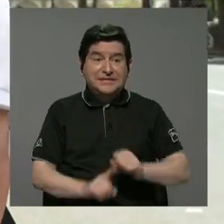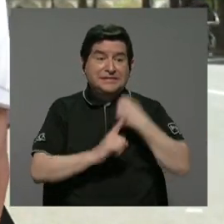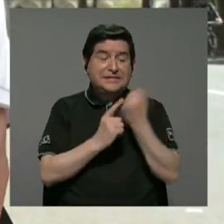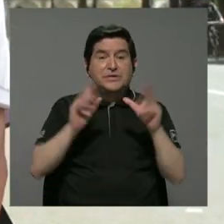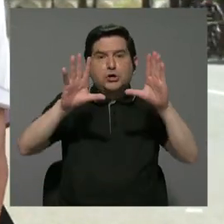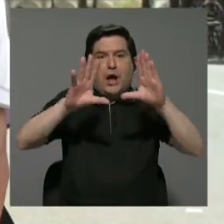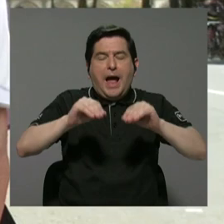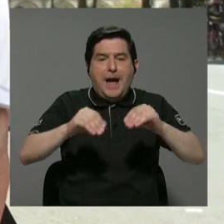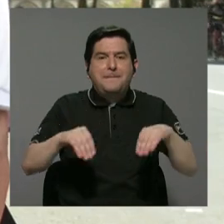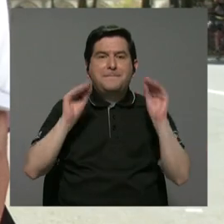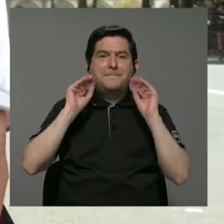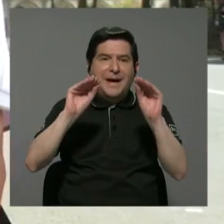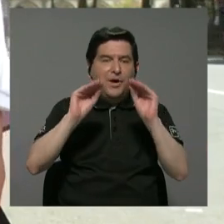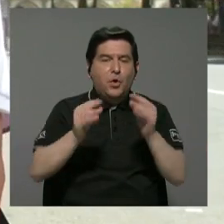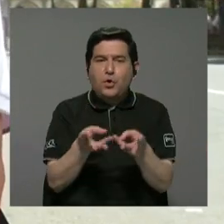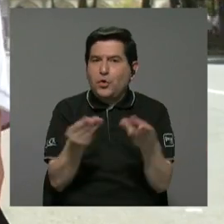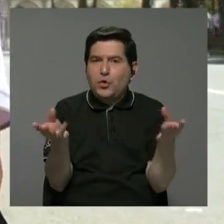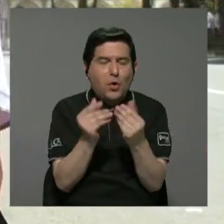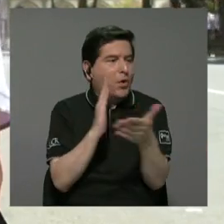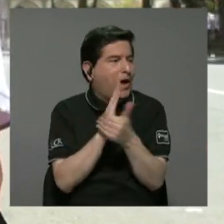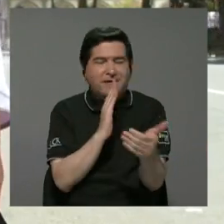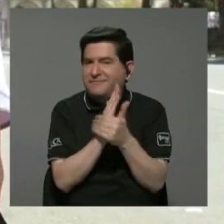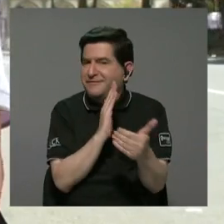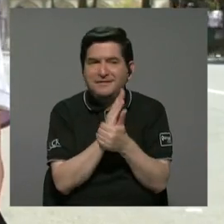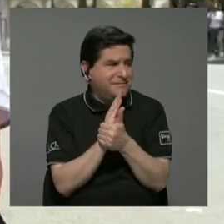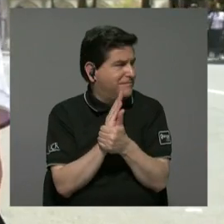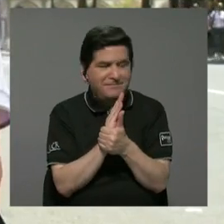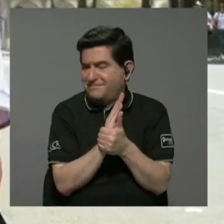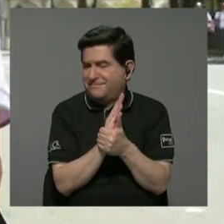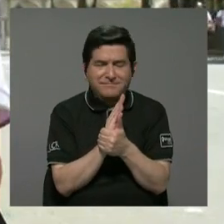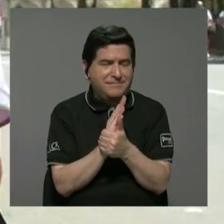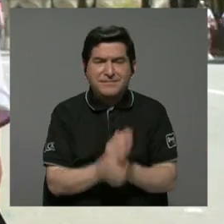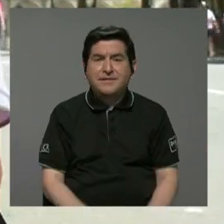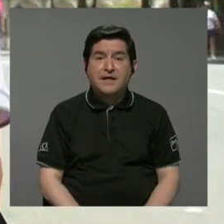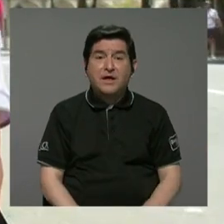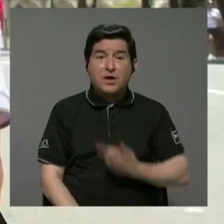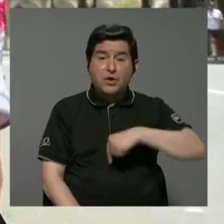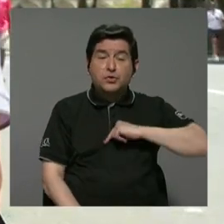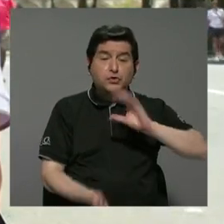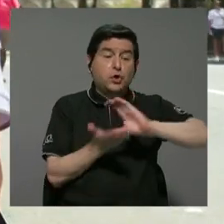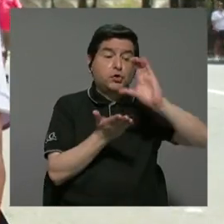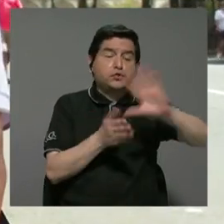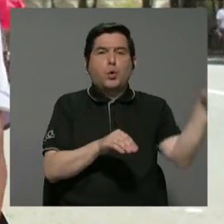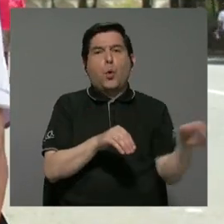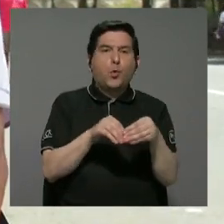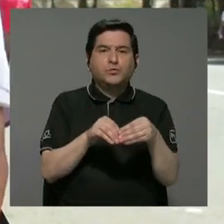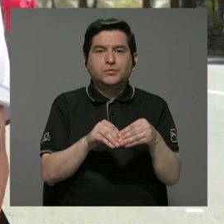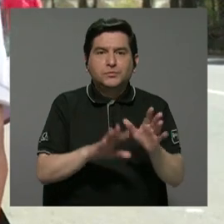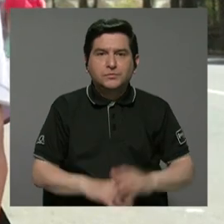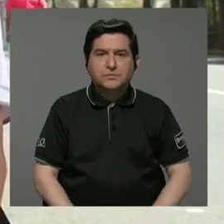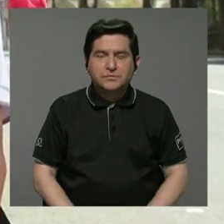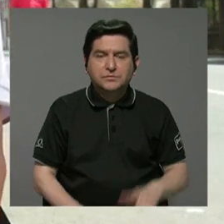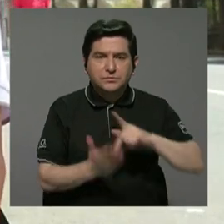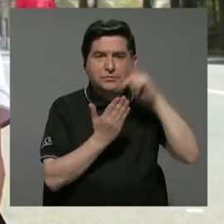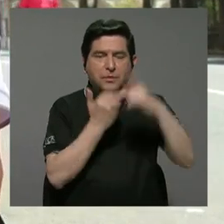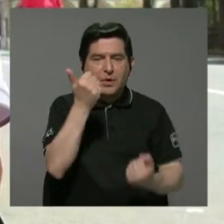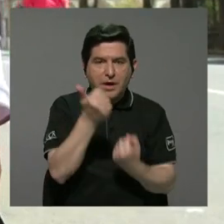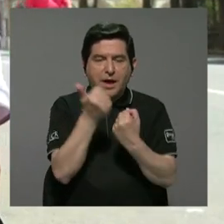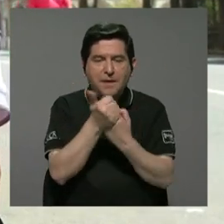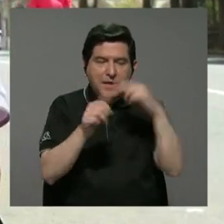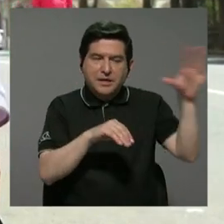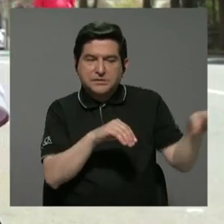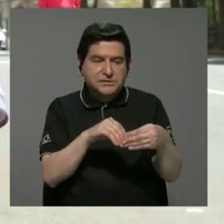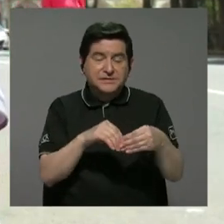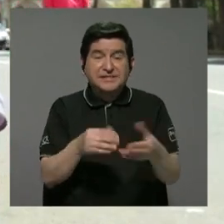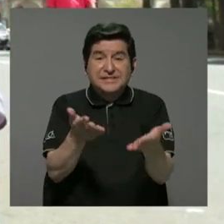apagón educativo, no están generando capacidades. Y hemos tenido que crear cursos adicionales, programas de apoyo adicionales,